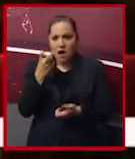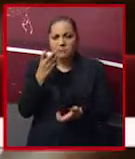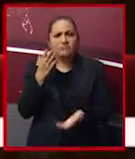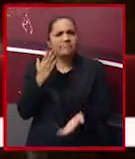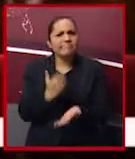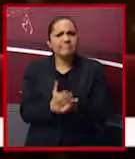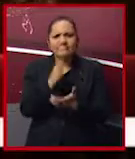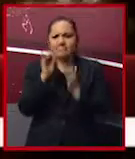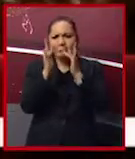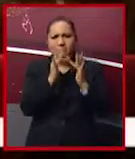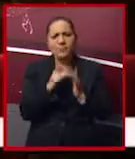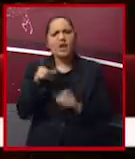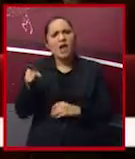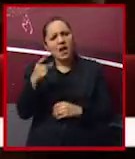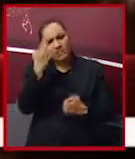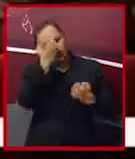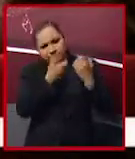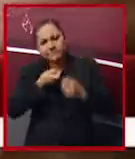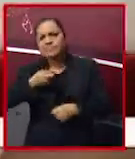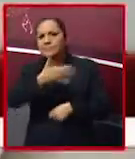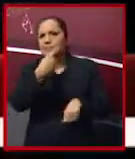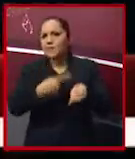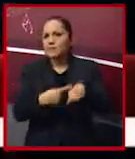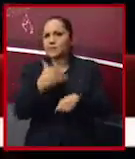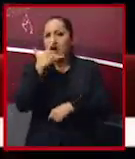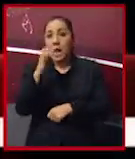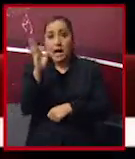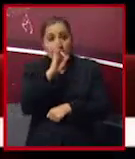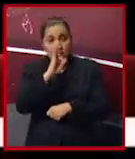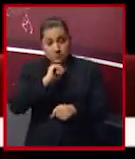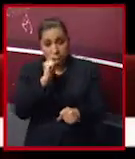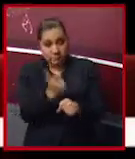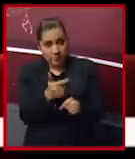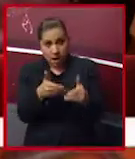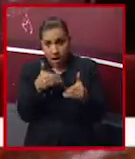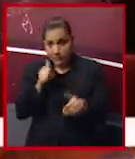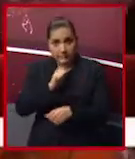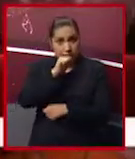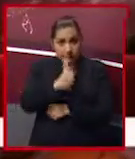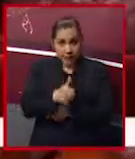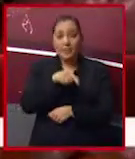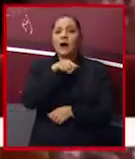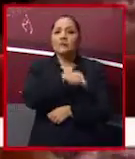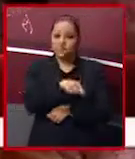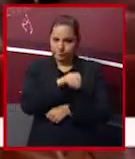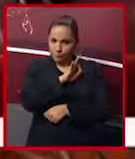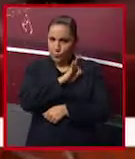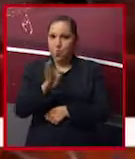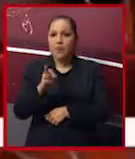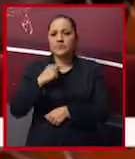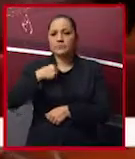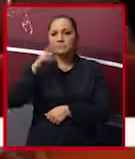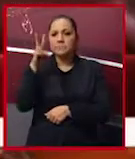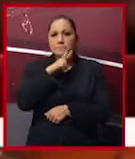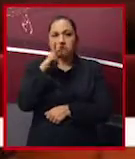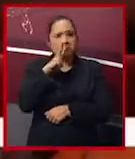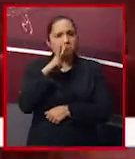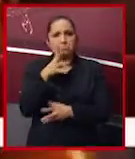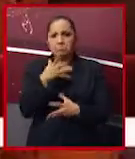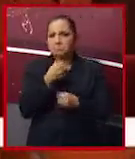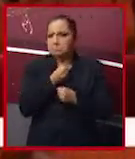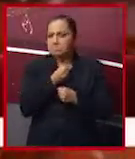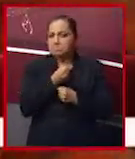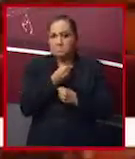Catalogado como enfermedad rara, que de no diagnosticarse y atenderse adecuadamente, provoca también la parálisis del sistema